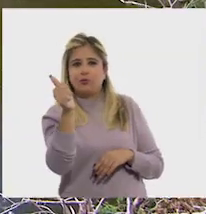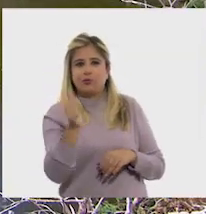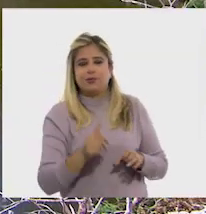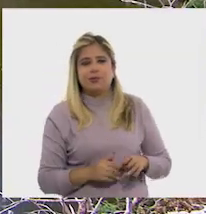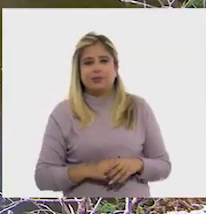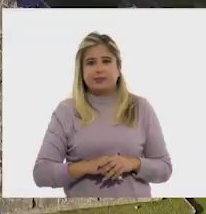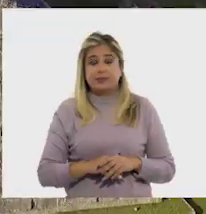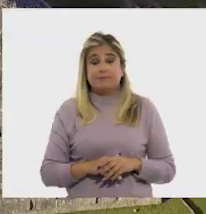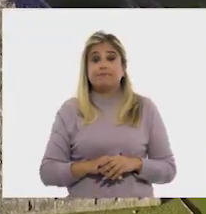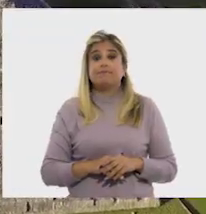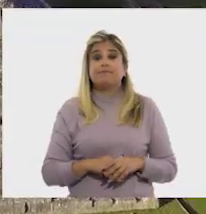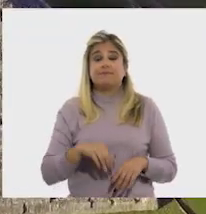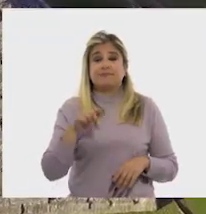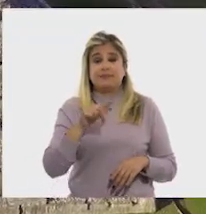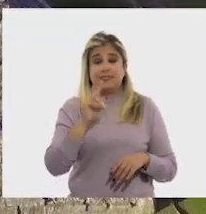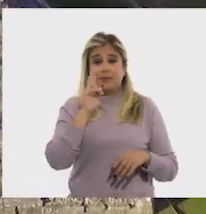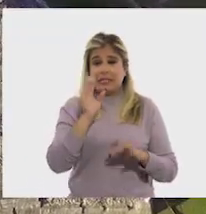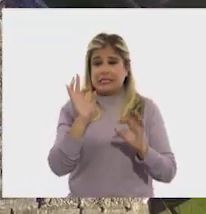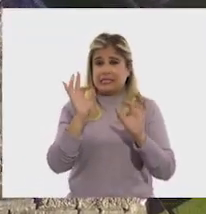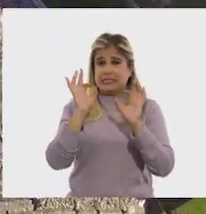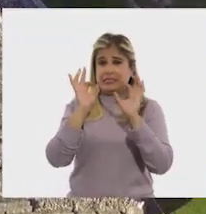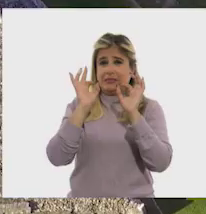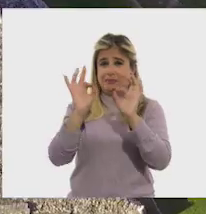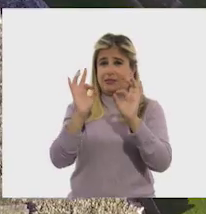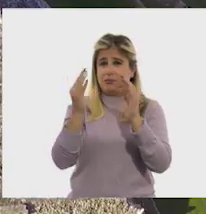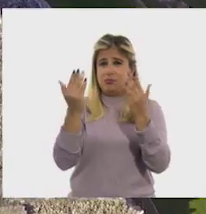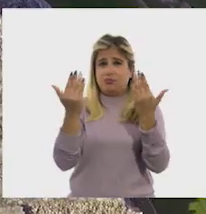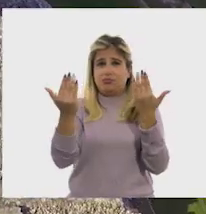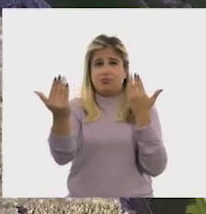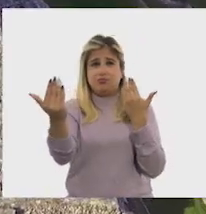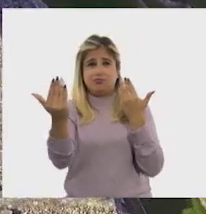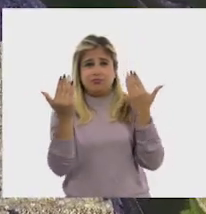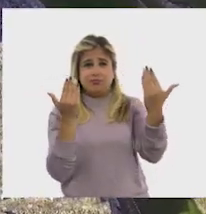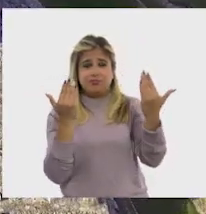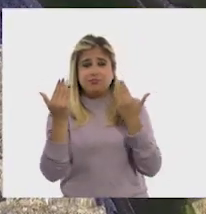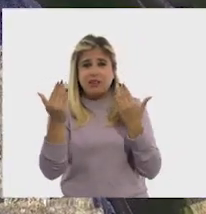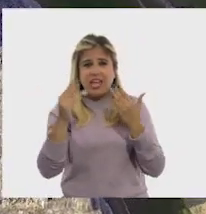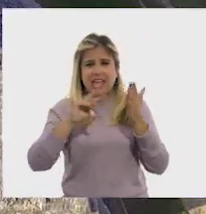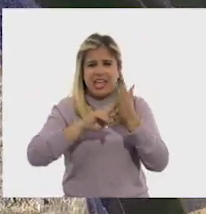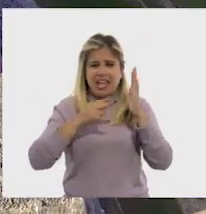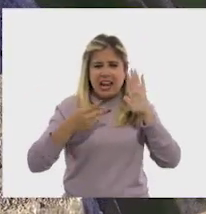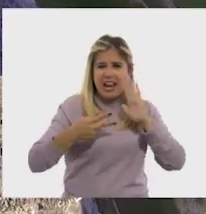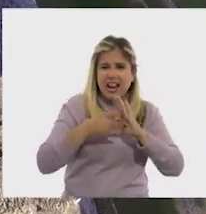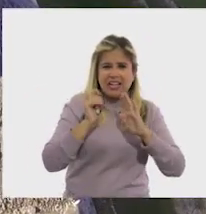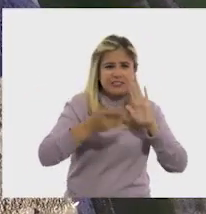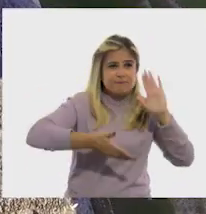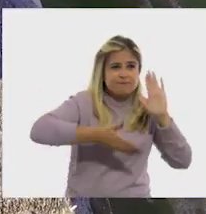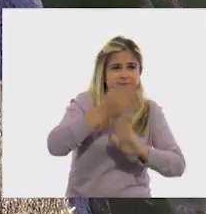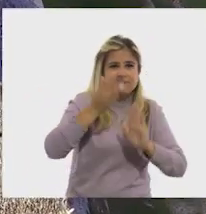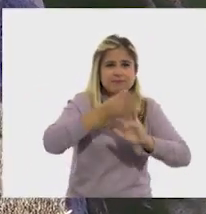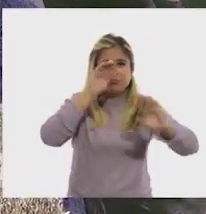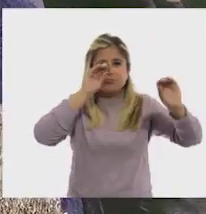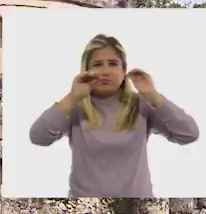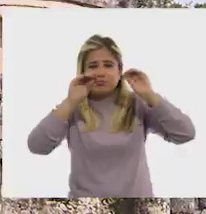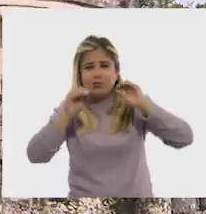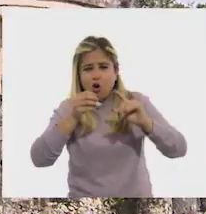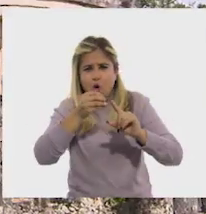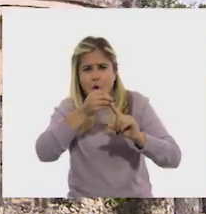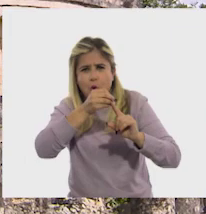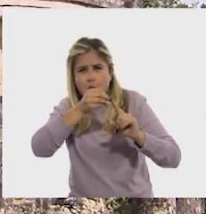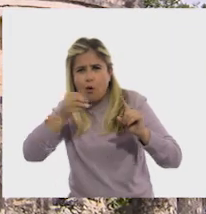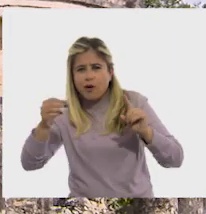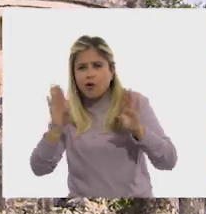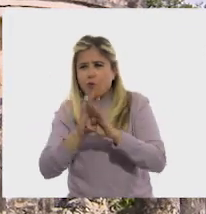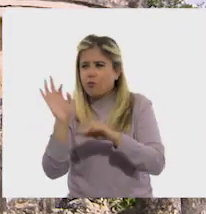Esta mezcla entre la perfección arquitectónica, las proezas de ingeniería y y la extraordinaria organización astronómica con que